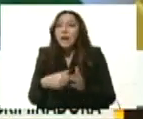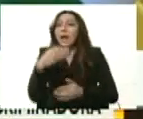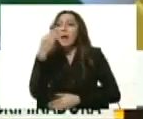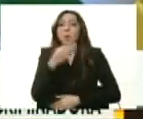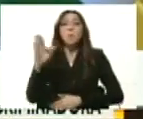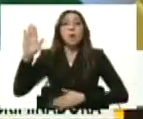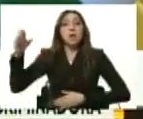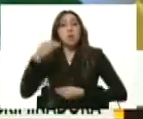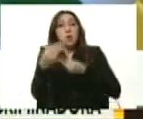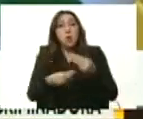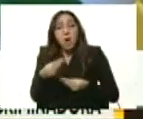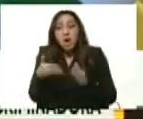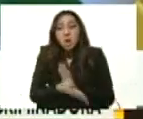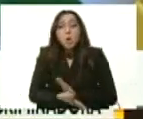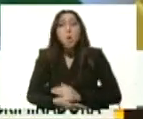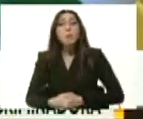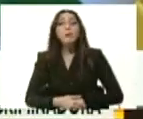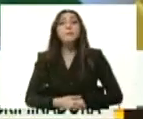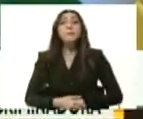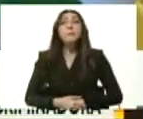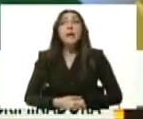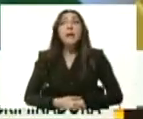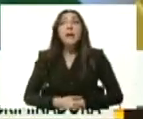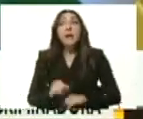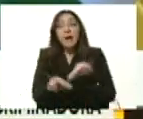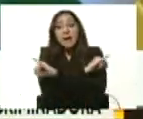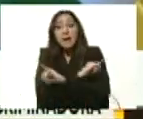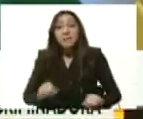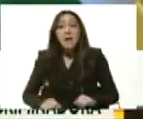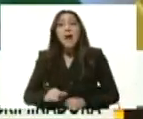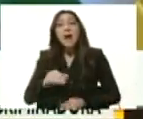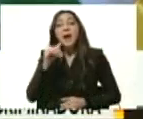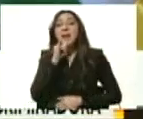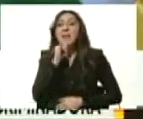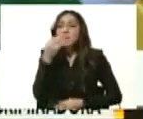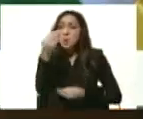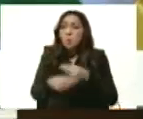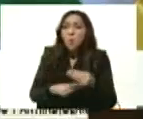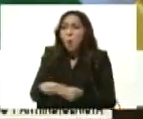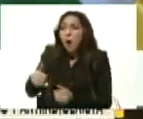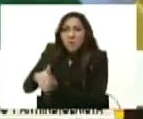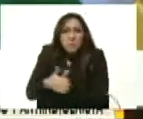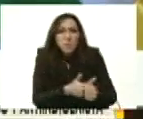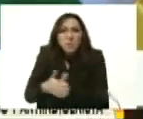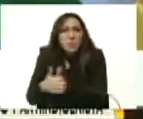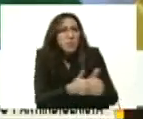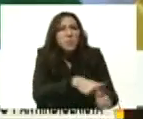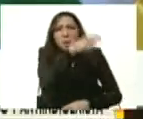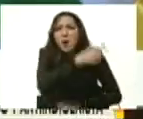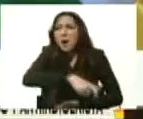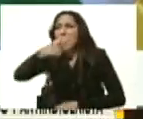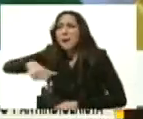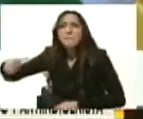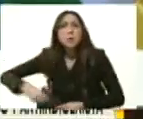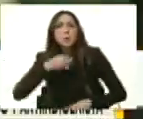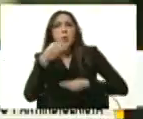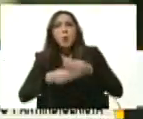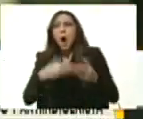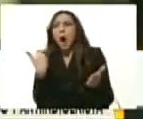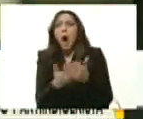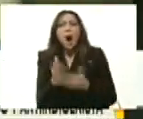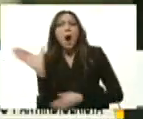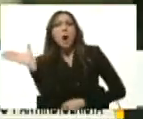el escarmiento y anunciando una cacería de masistas a quienes sin prueba alguna